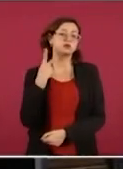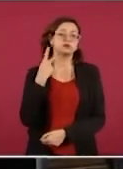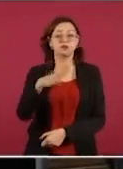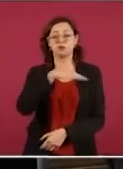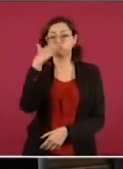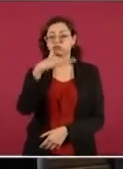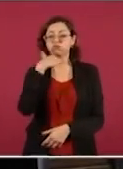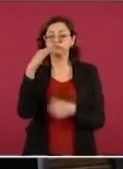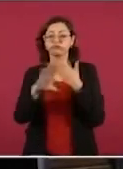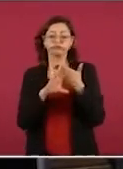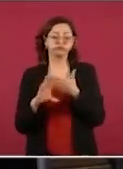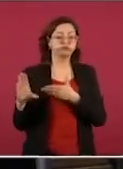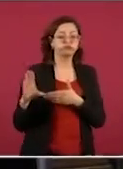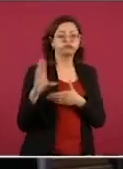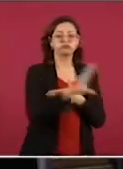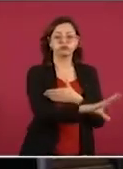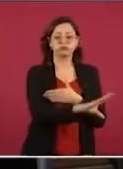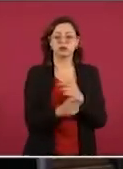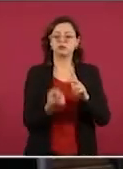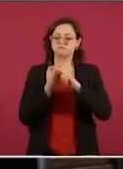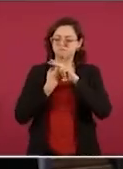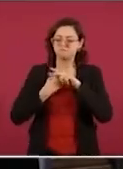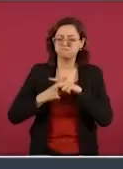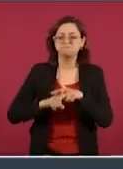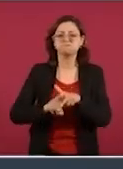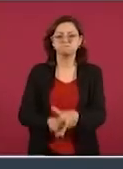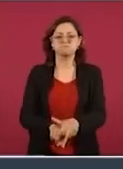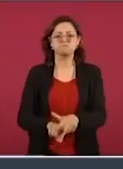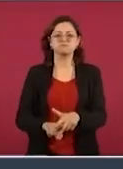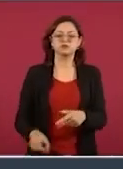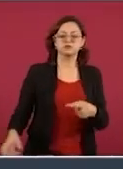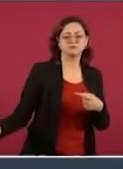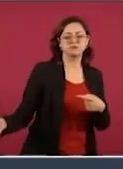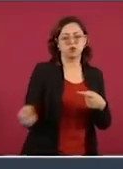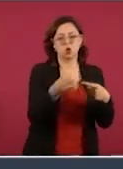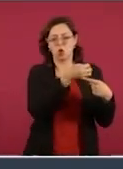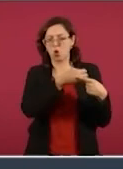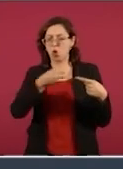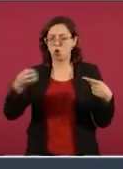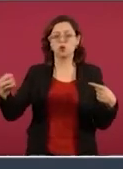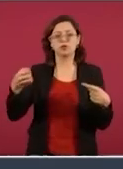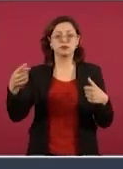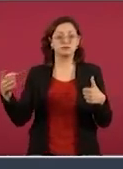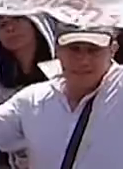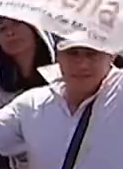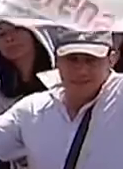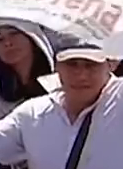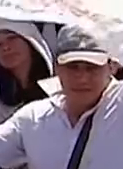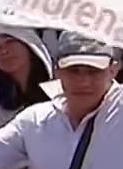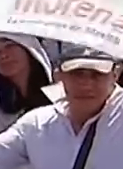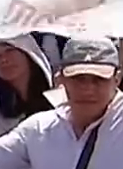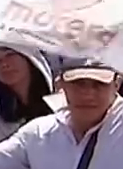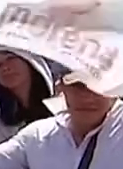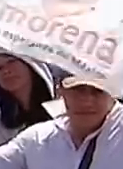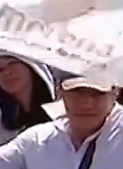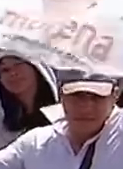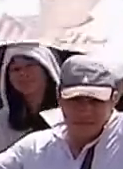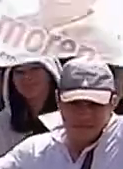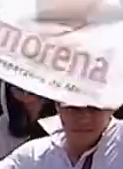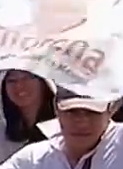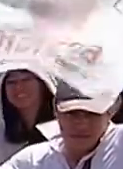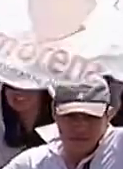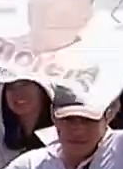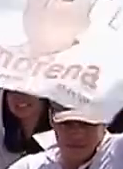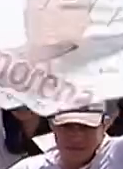Estamos poniendo orden desde la cúpula del poder. Detalló que los fundamentos de